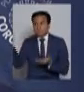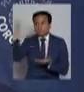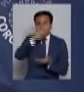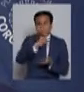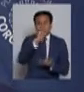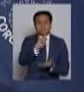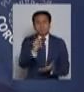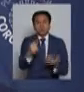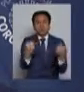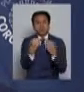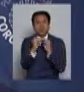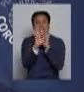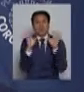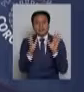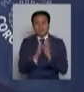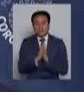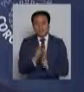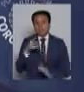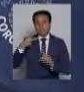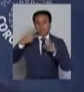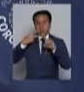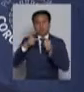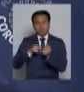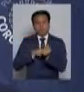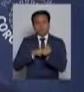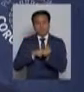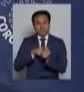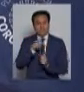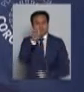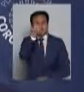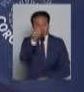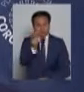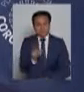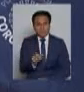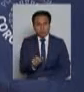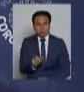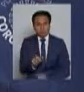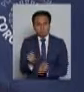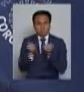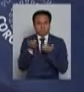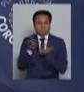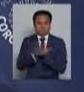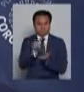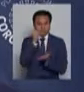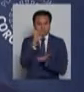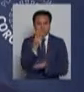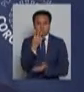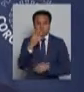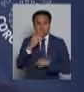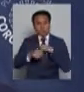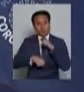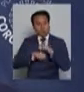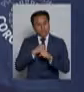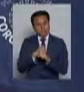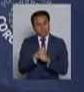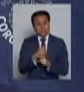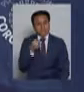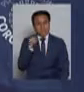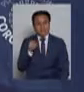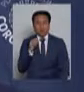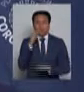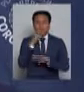puede aclarar. Lo segundo, la familia de una de las personas que se informó muerta ayer, de 34 años, dice que él fue